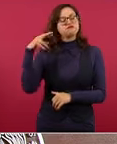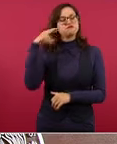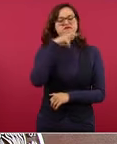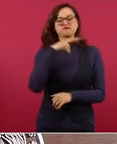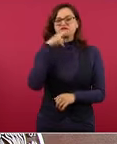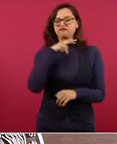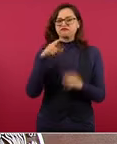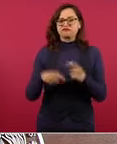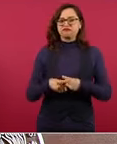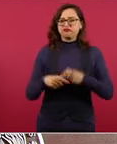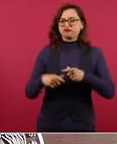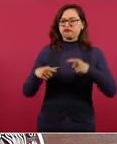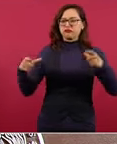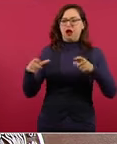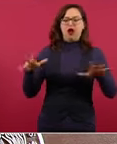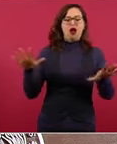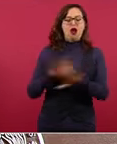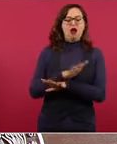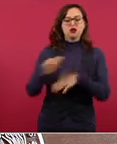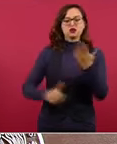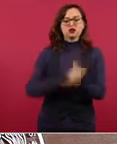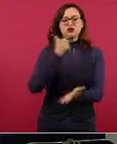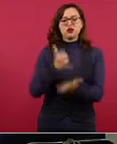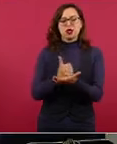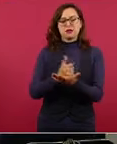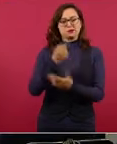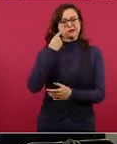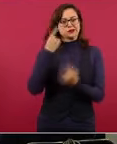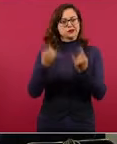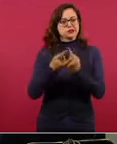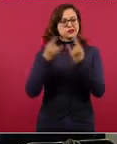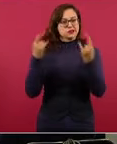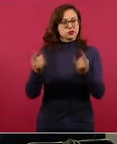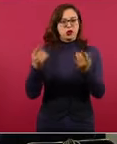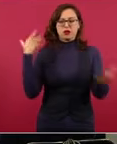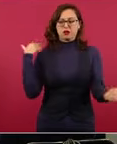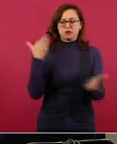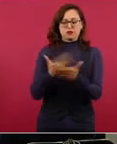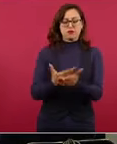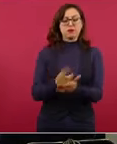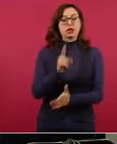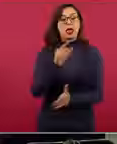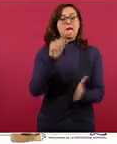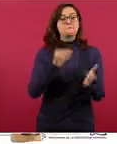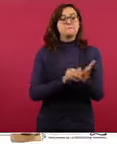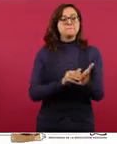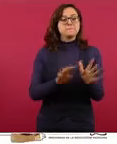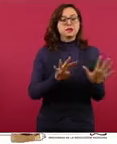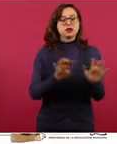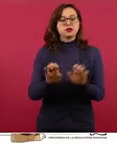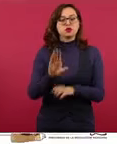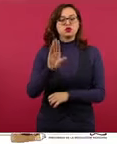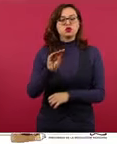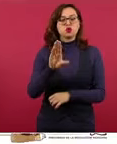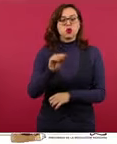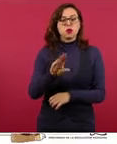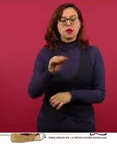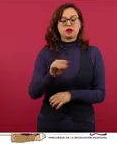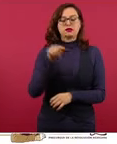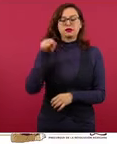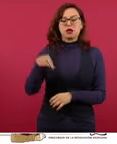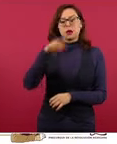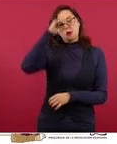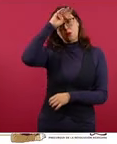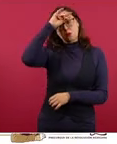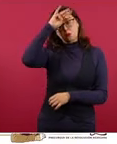favor en 1990 en la población en la zona metropolitana de monterrey era de